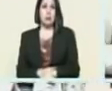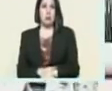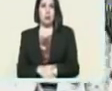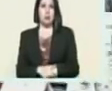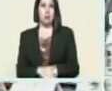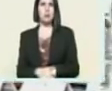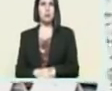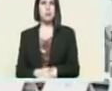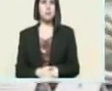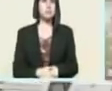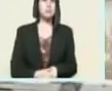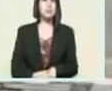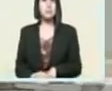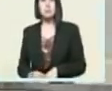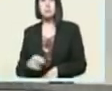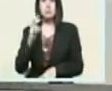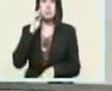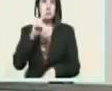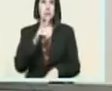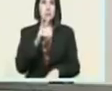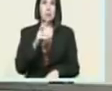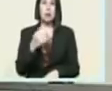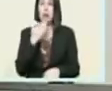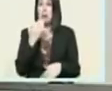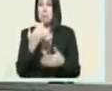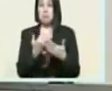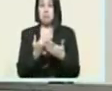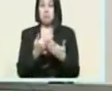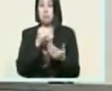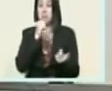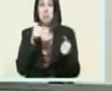Hay que ver que es bien traidor y malagradecido Juan Manuel Santos.